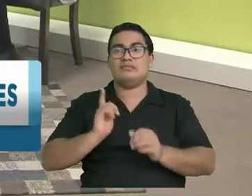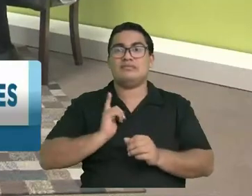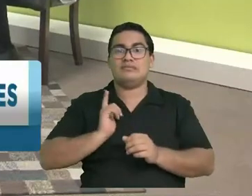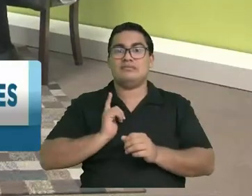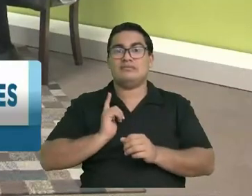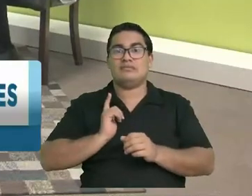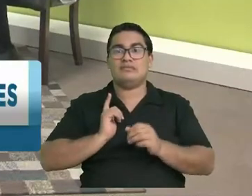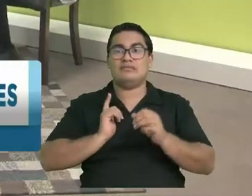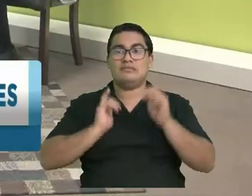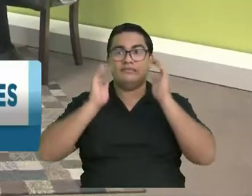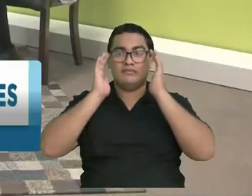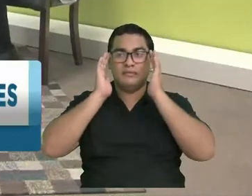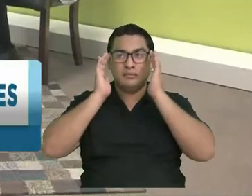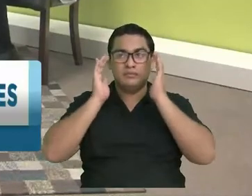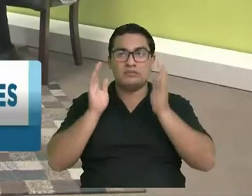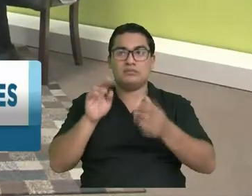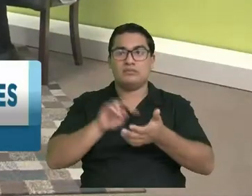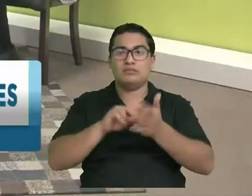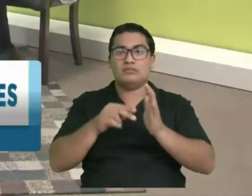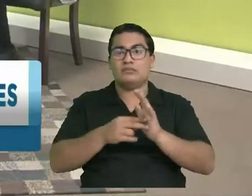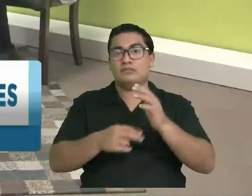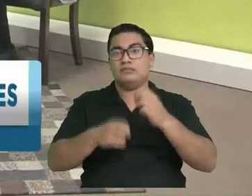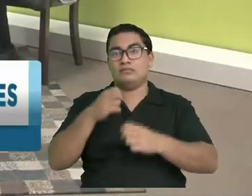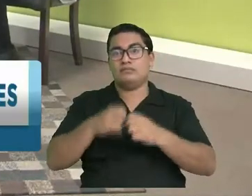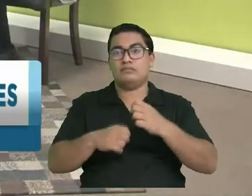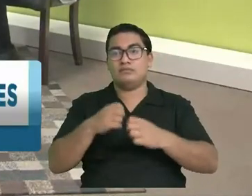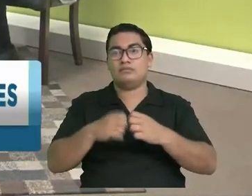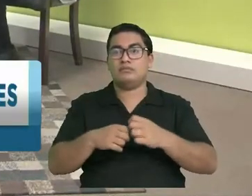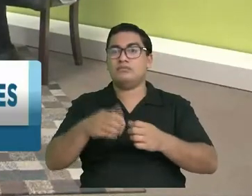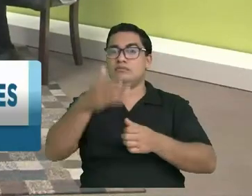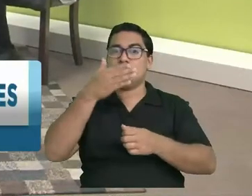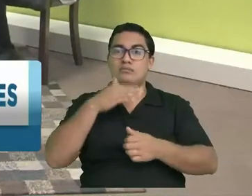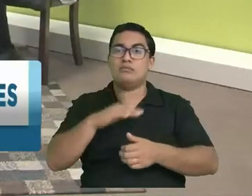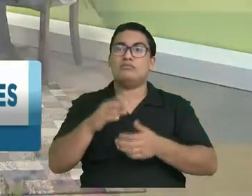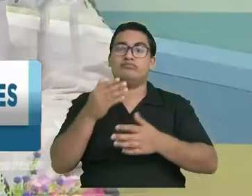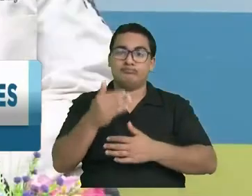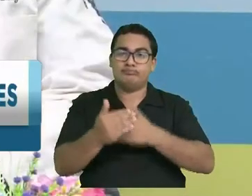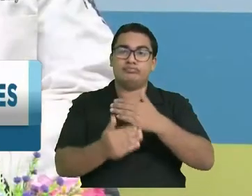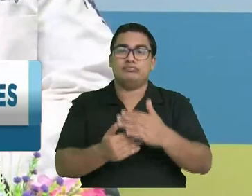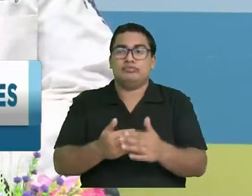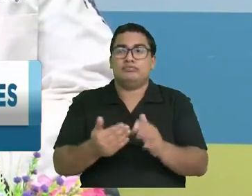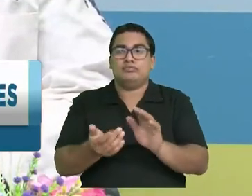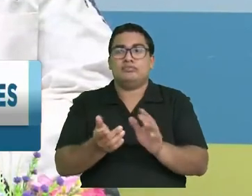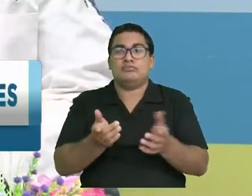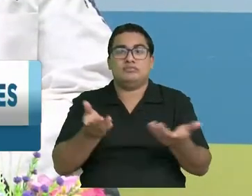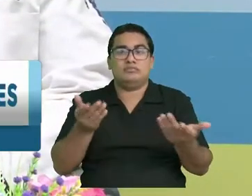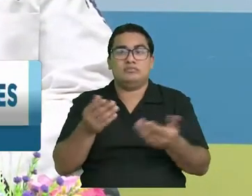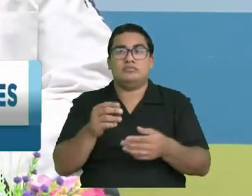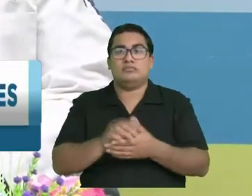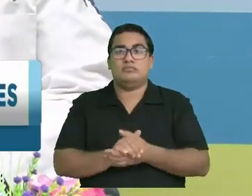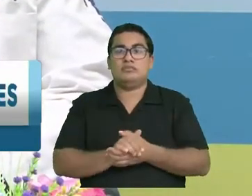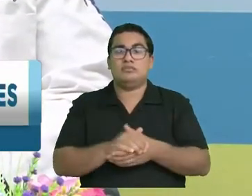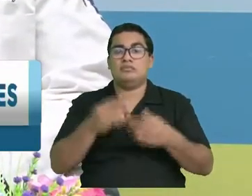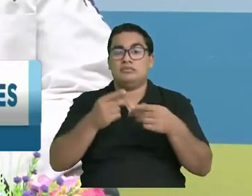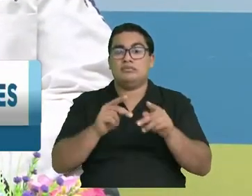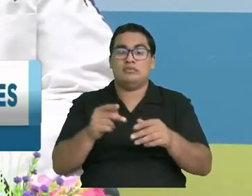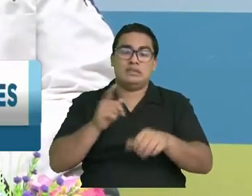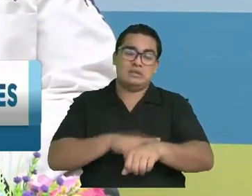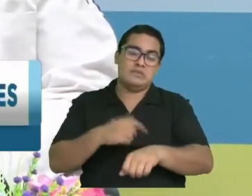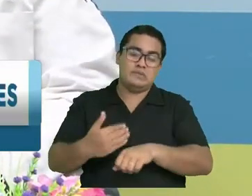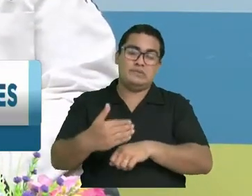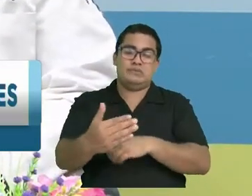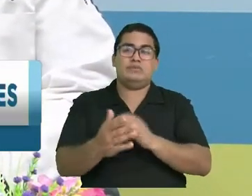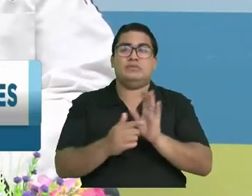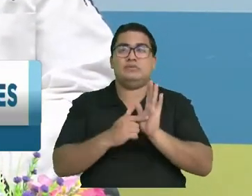carga mayor o cuando tiene una carga inadecuada se va a ir deteriorando con el tiempo. Y aunque es a largo plazo, o